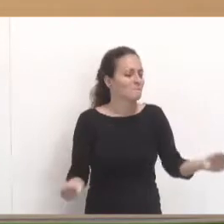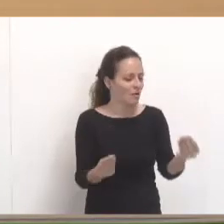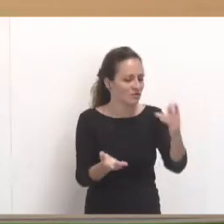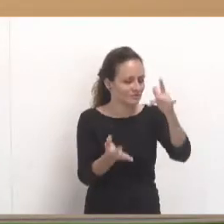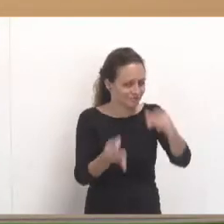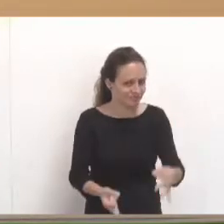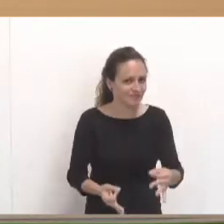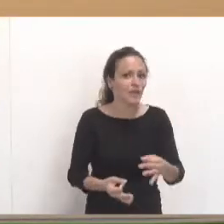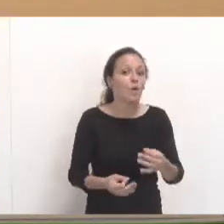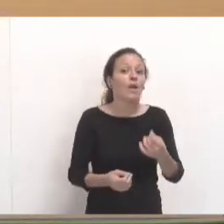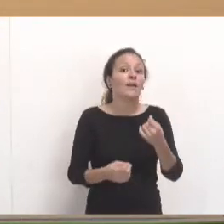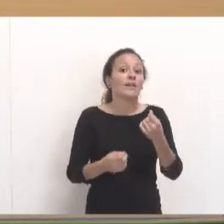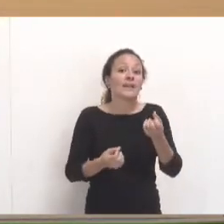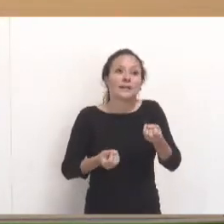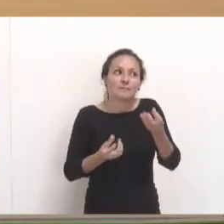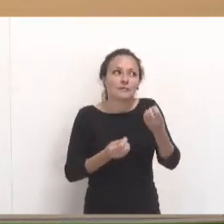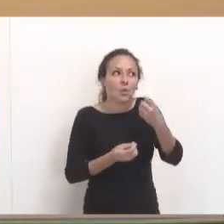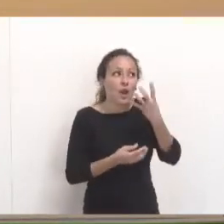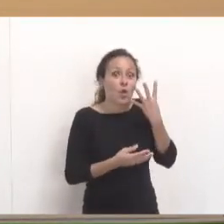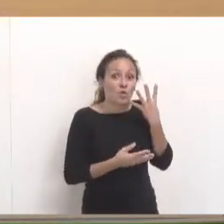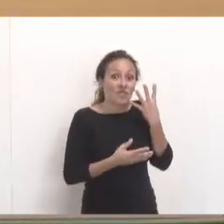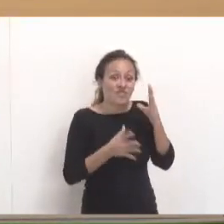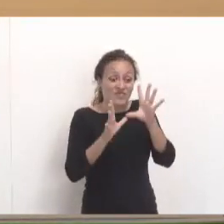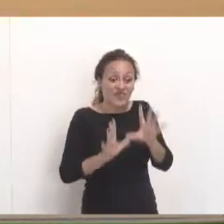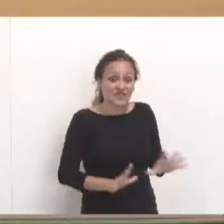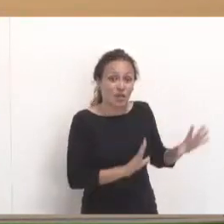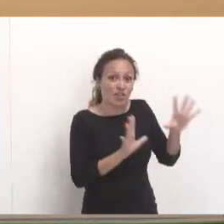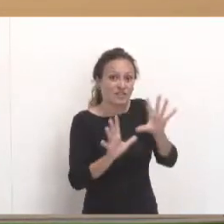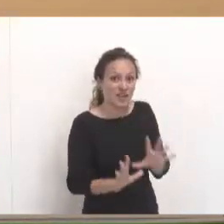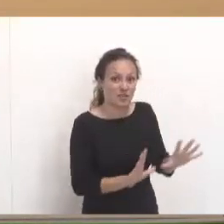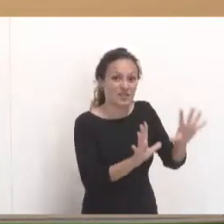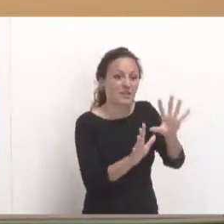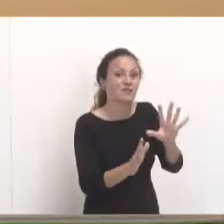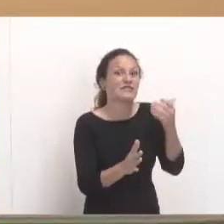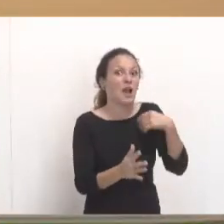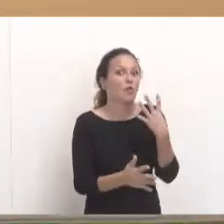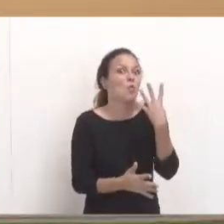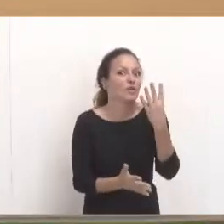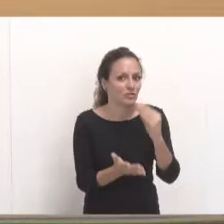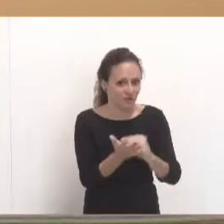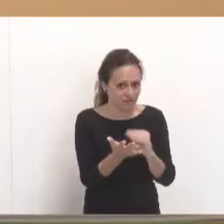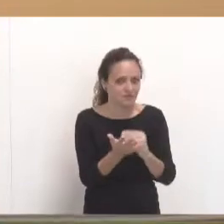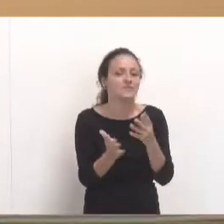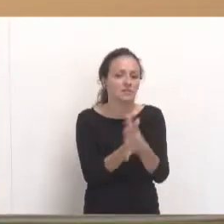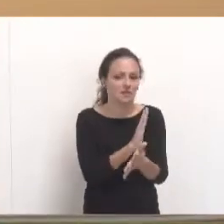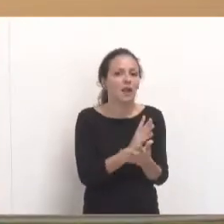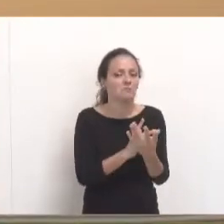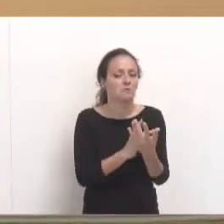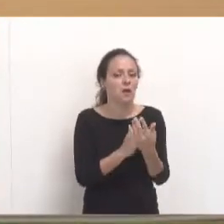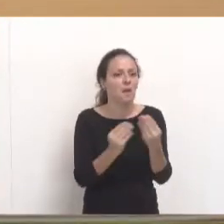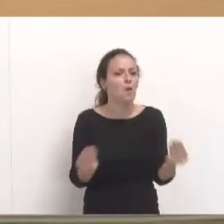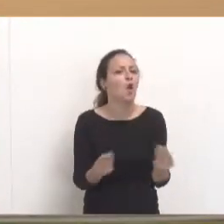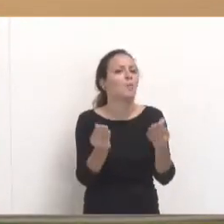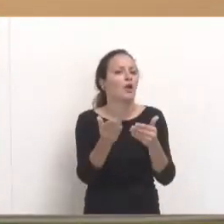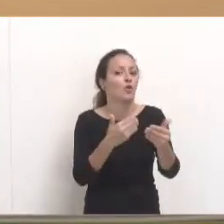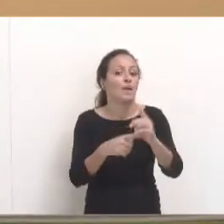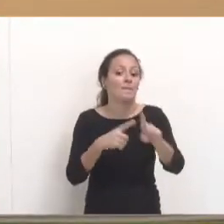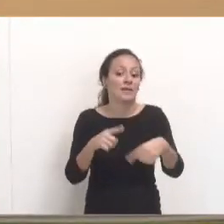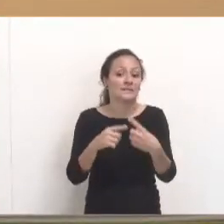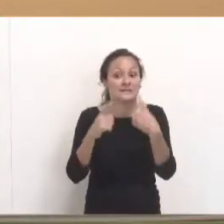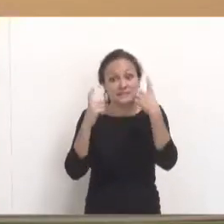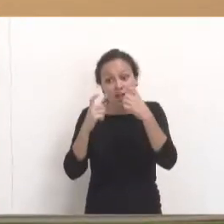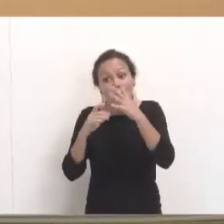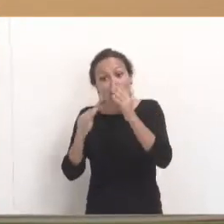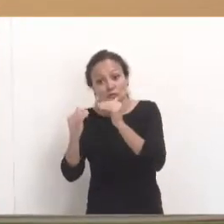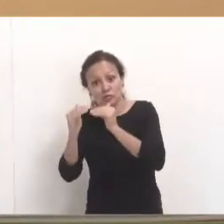propuesta referencia a estas 4 décadas de avance y consolidación de la democracia local y señala los nuevos retos, aquellos que vienen ligados a la sostenibilidad